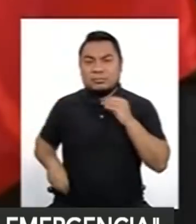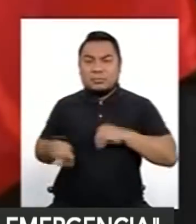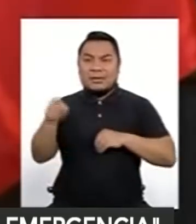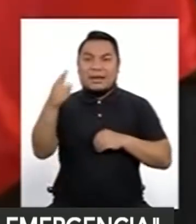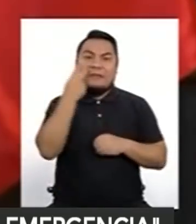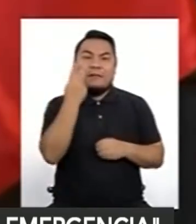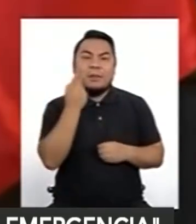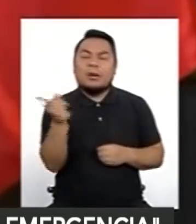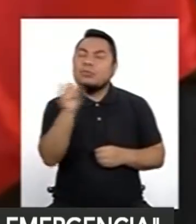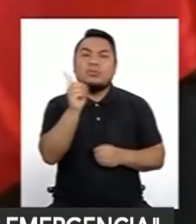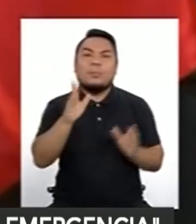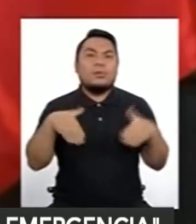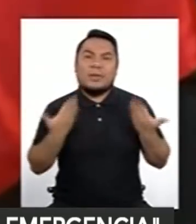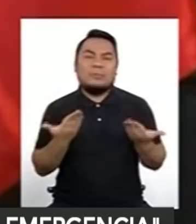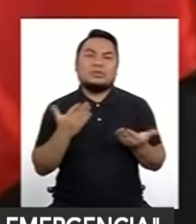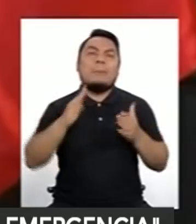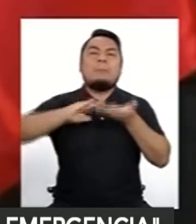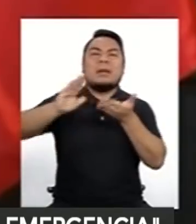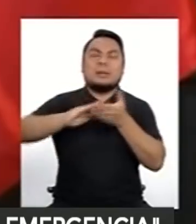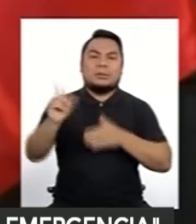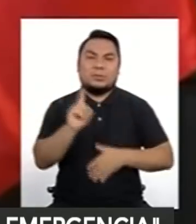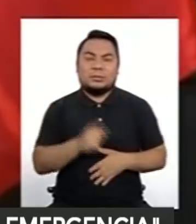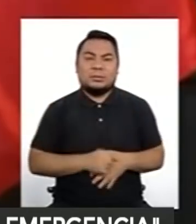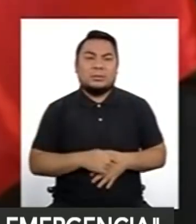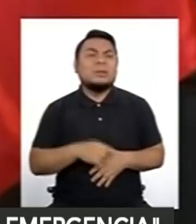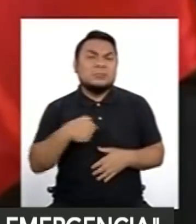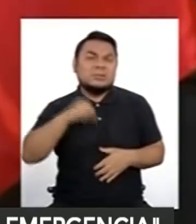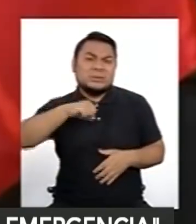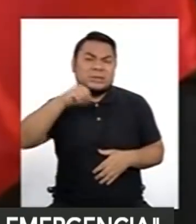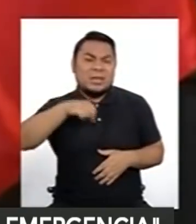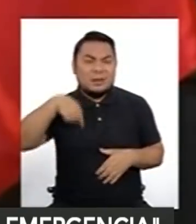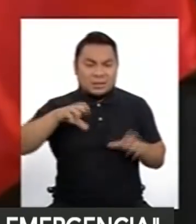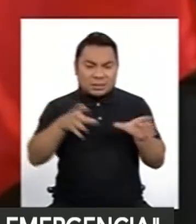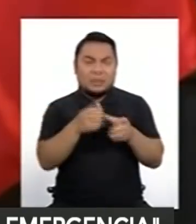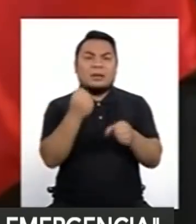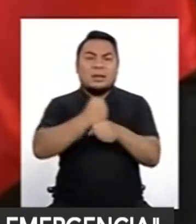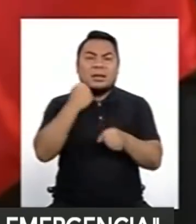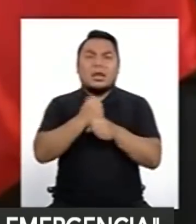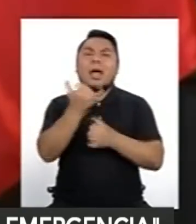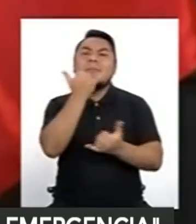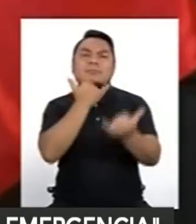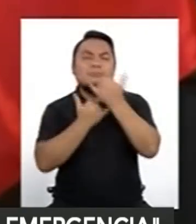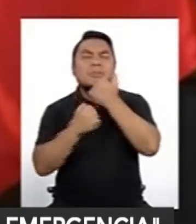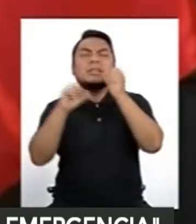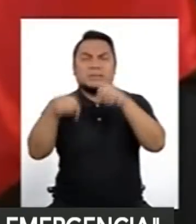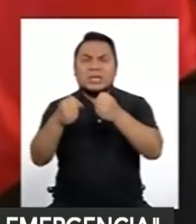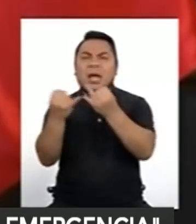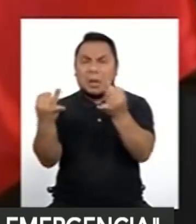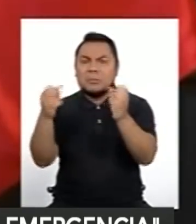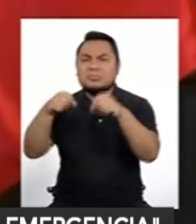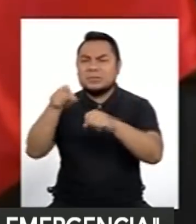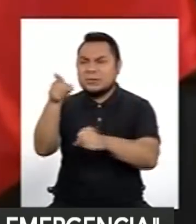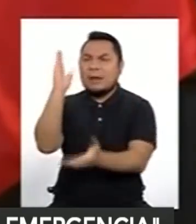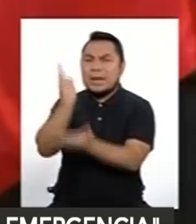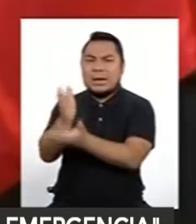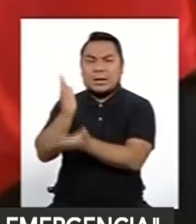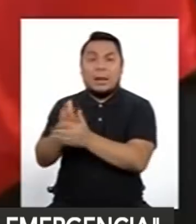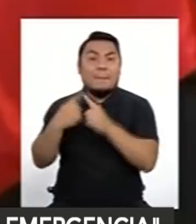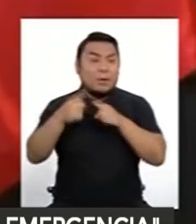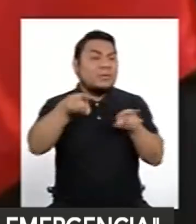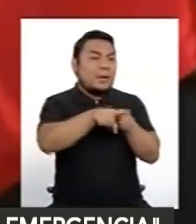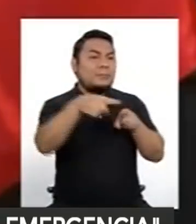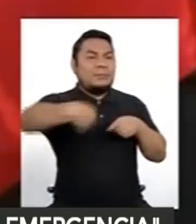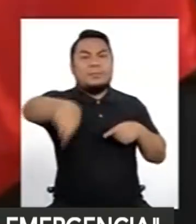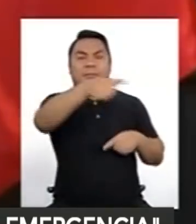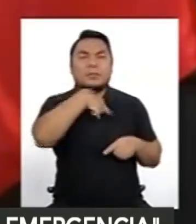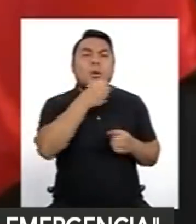es imperdonable. Hay errores, sí hay errores, muchos, pero también hay aciertos, fruto del